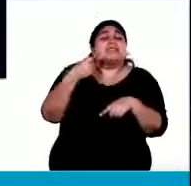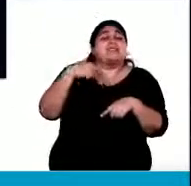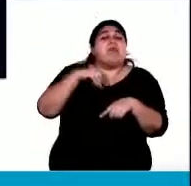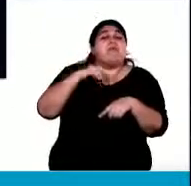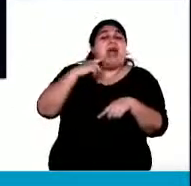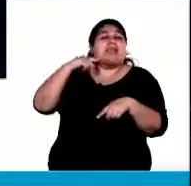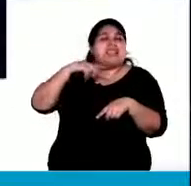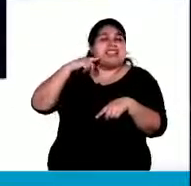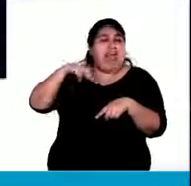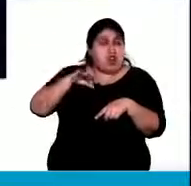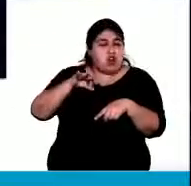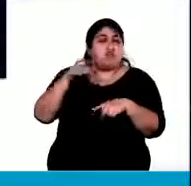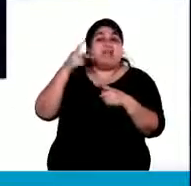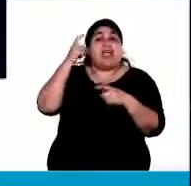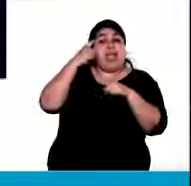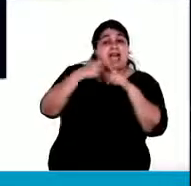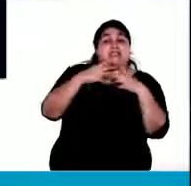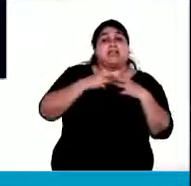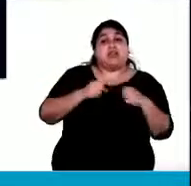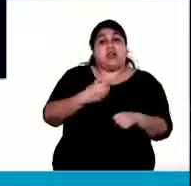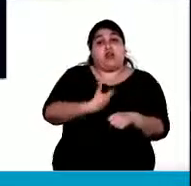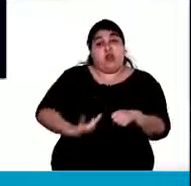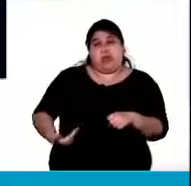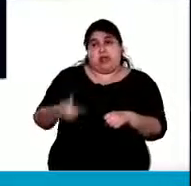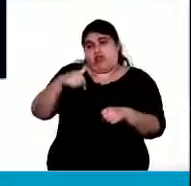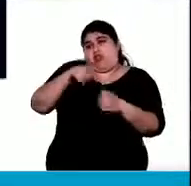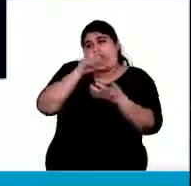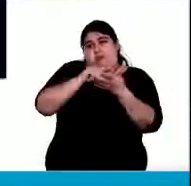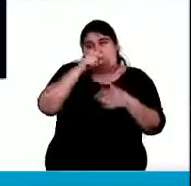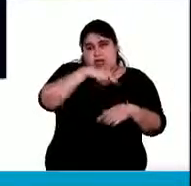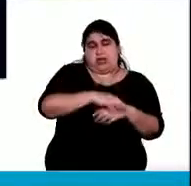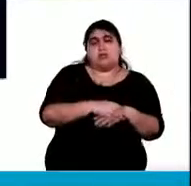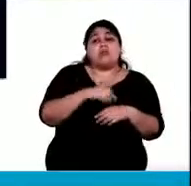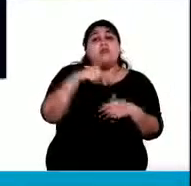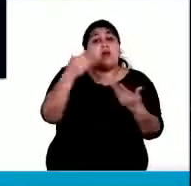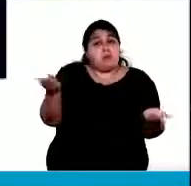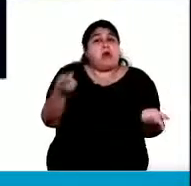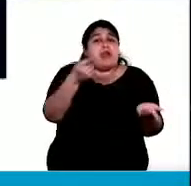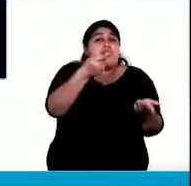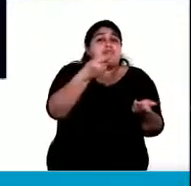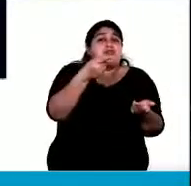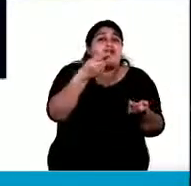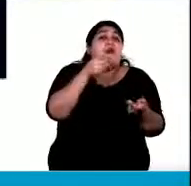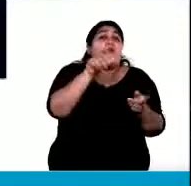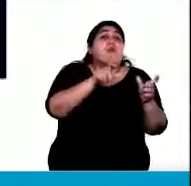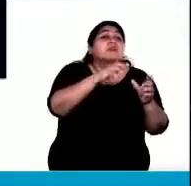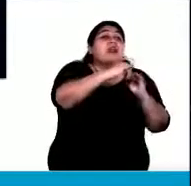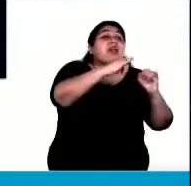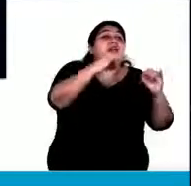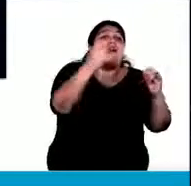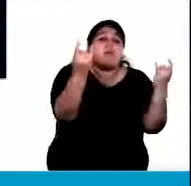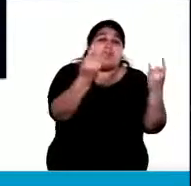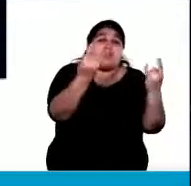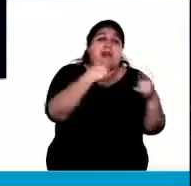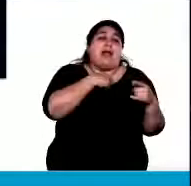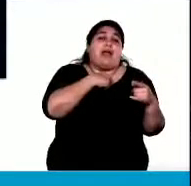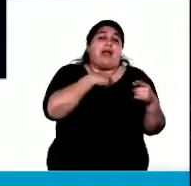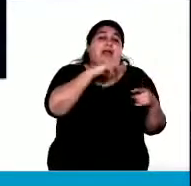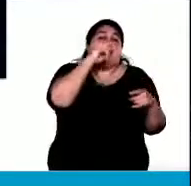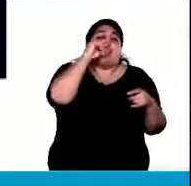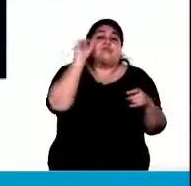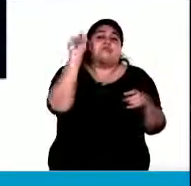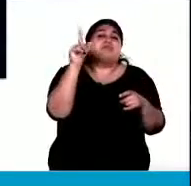su ex secretario de gobierno, actual diputado, precisamente por esto, por mentirle a la gente y por privilegiar sus